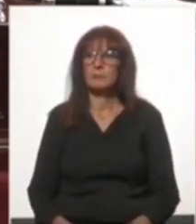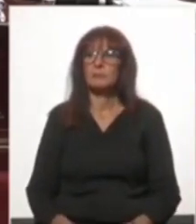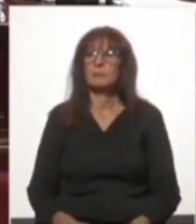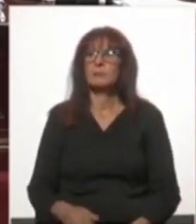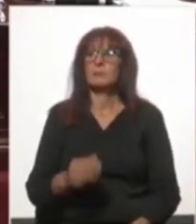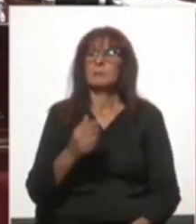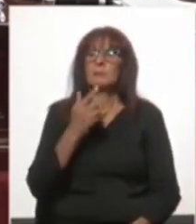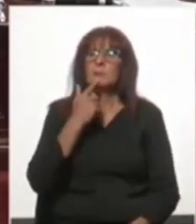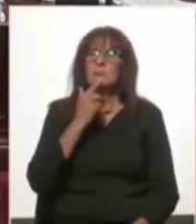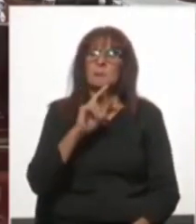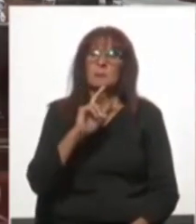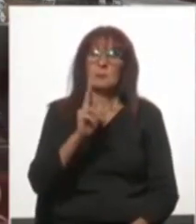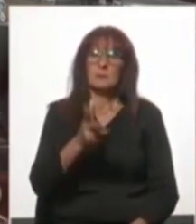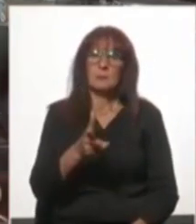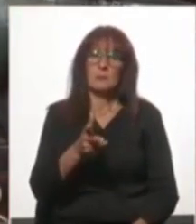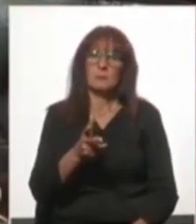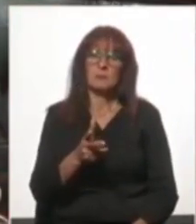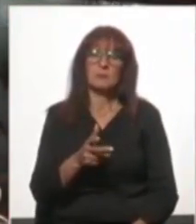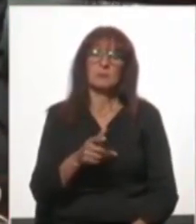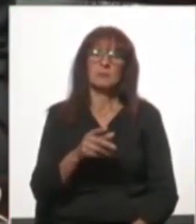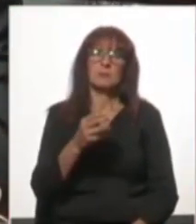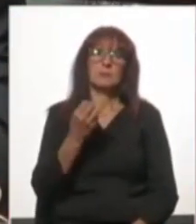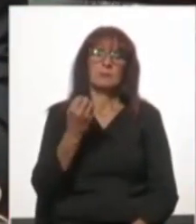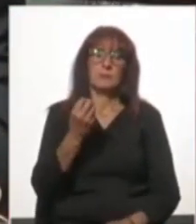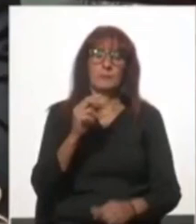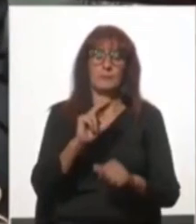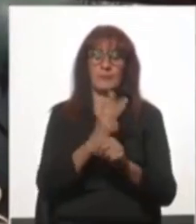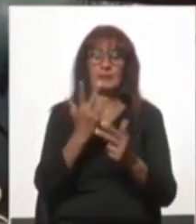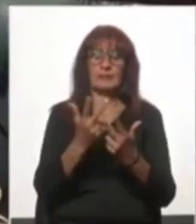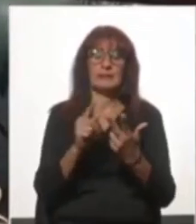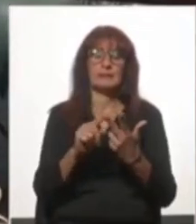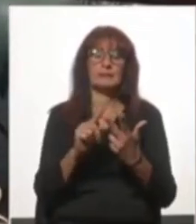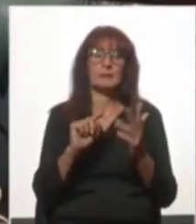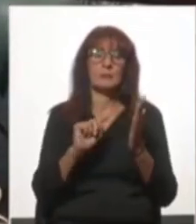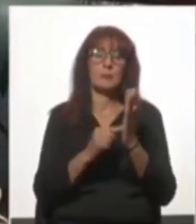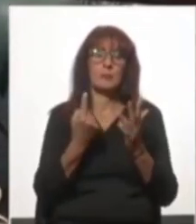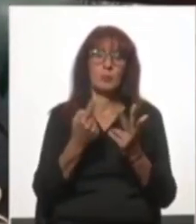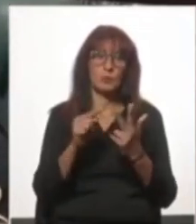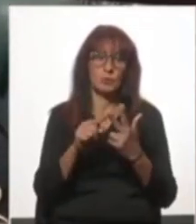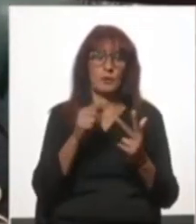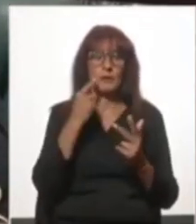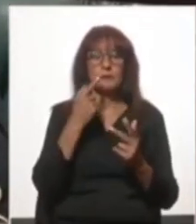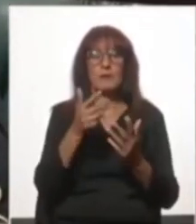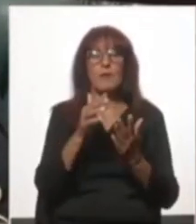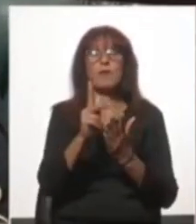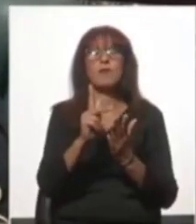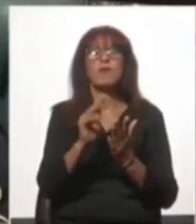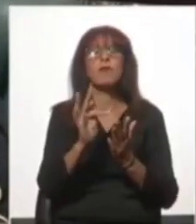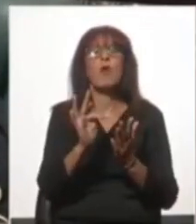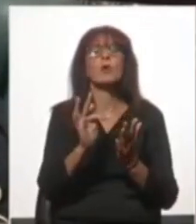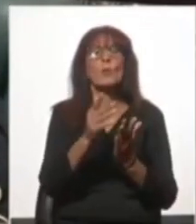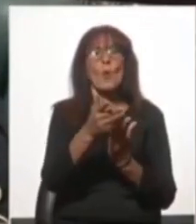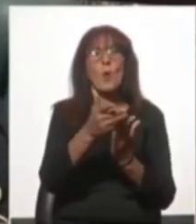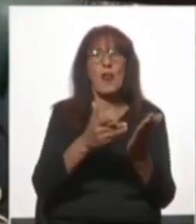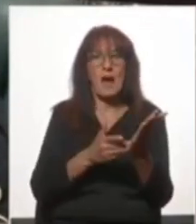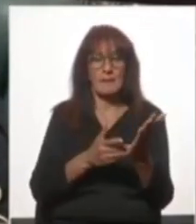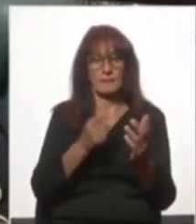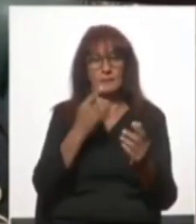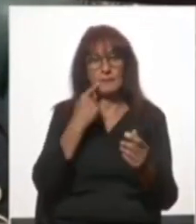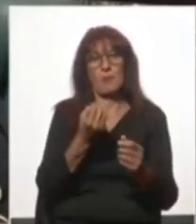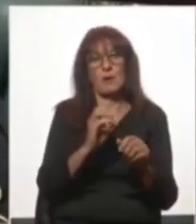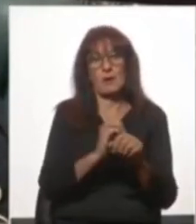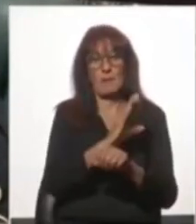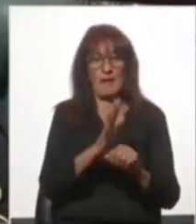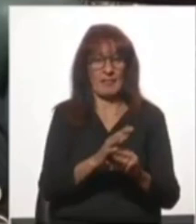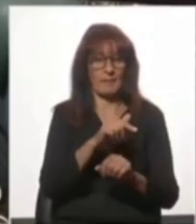Decíamos que un tercer punto es que esta formulación presupuestal ignora el contexto de pandemia.